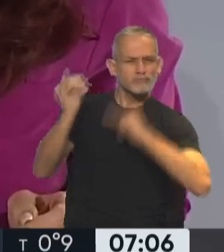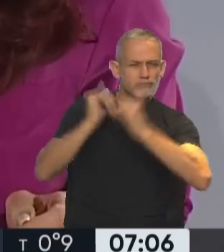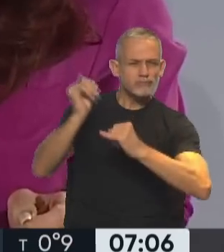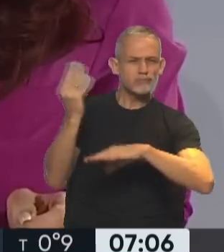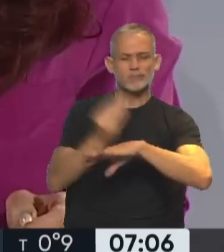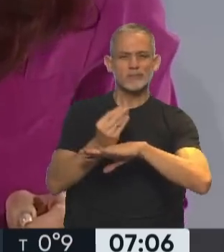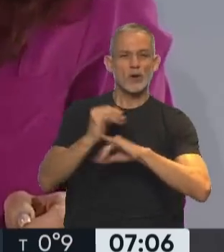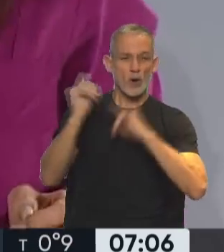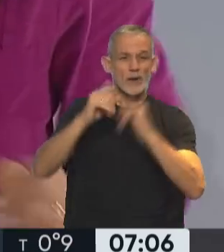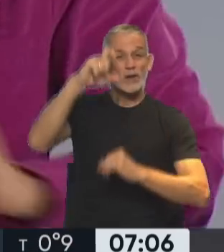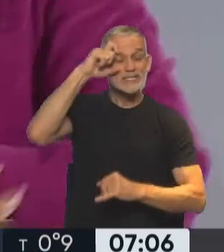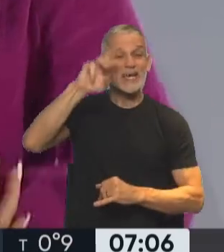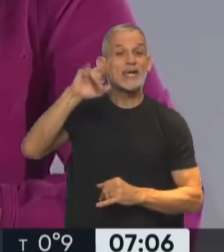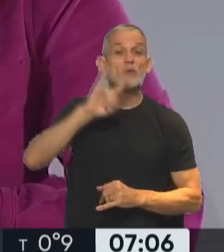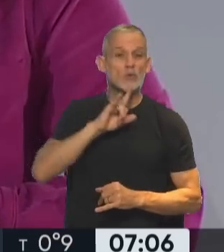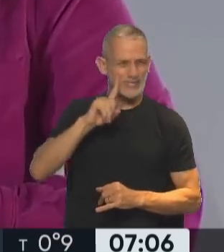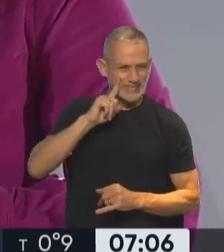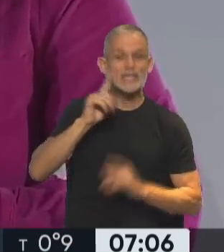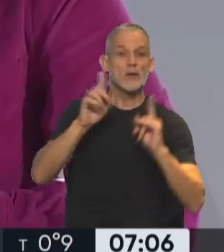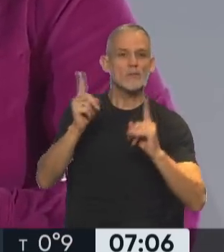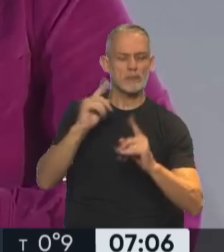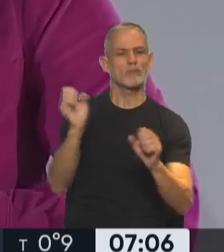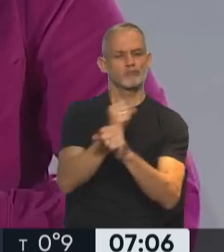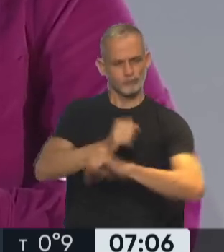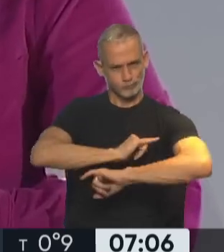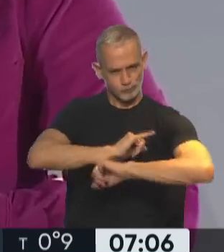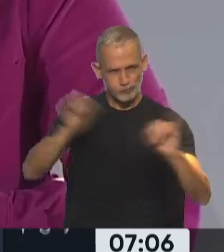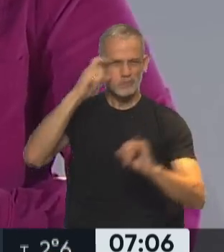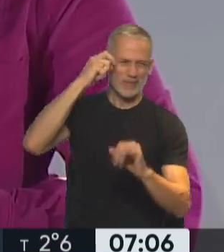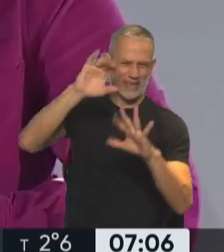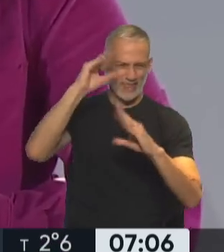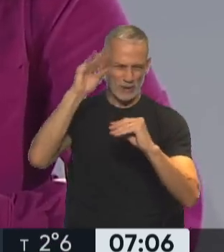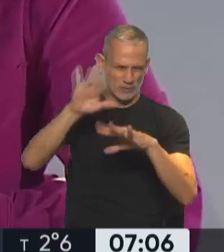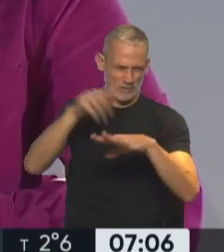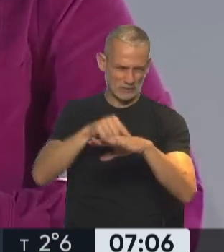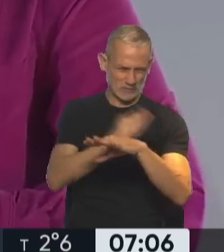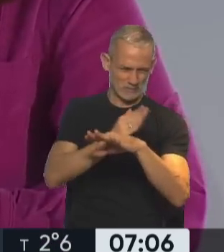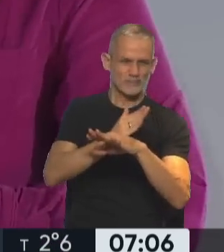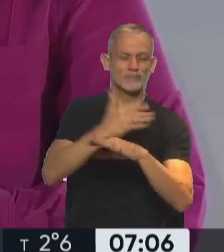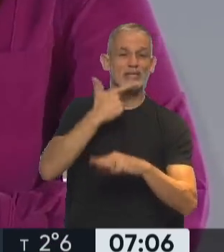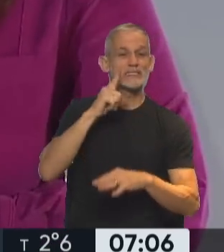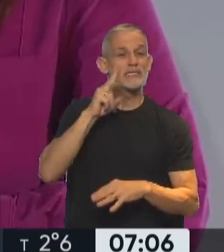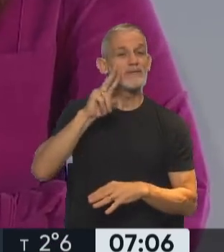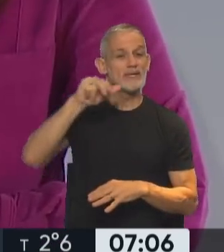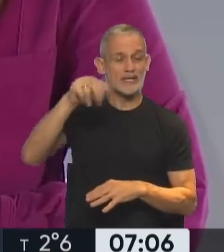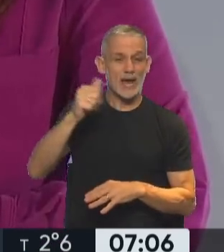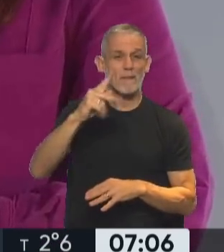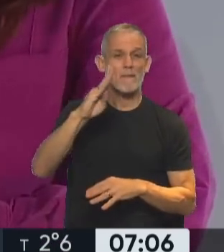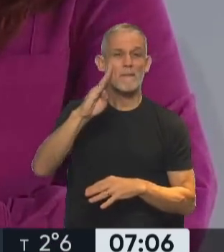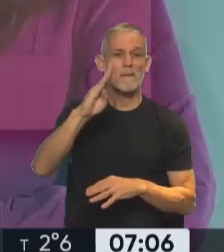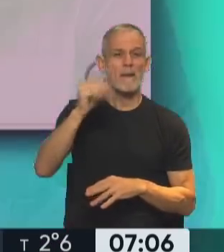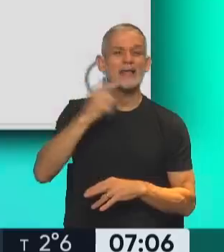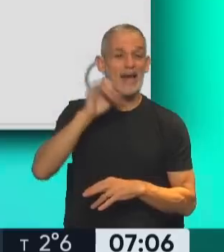oficial del gobierno, Gabriela Cerruti, quien confirmaba minutos antes de las 10 de la noche a Silvina Batakis como